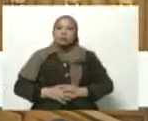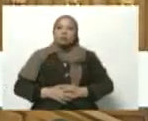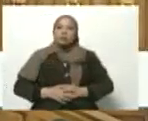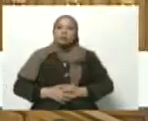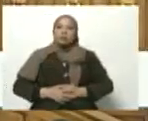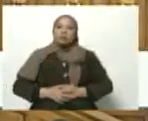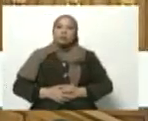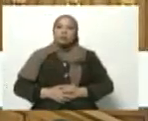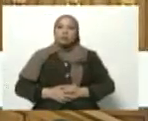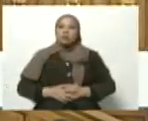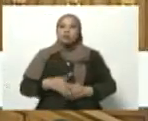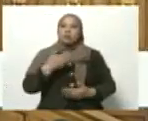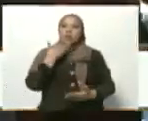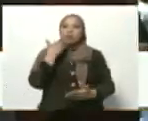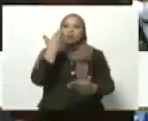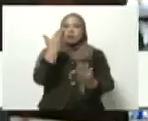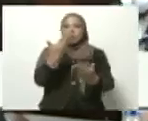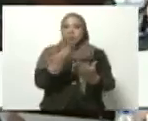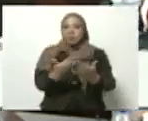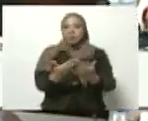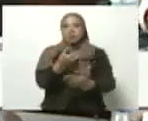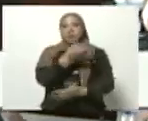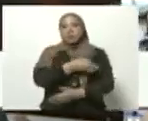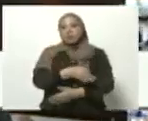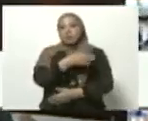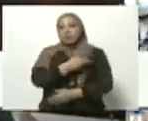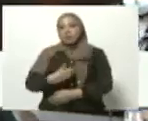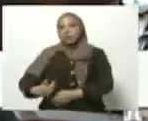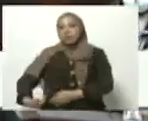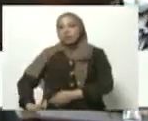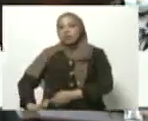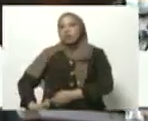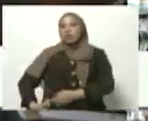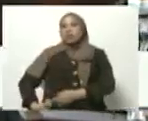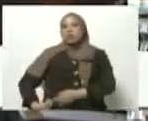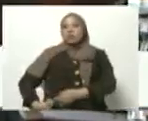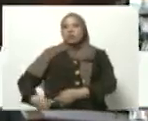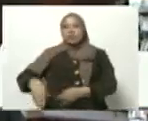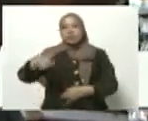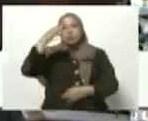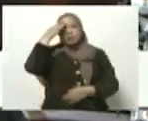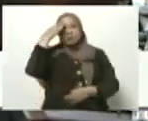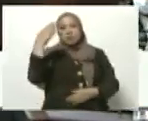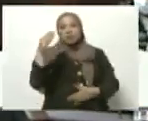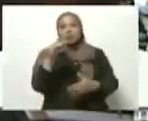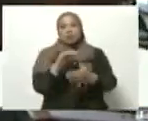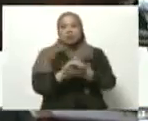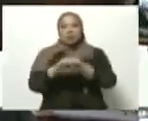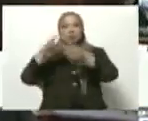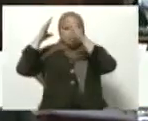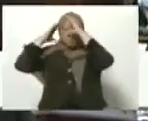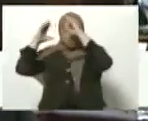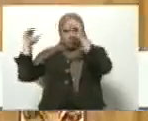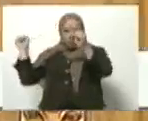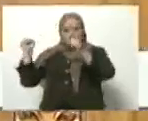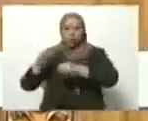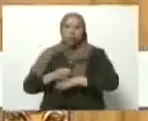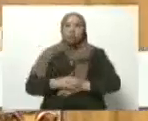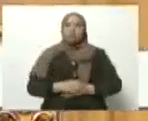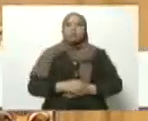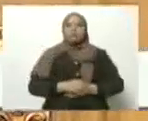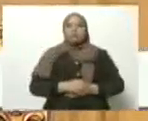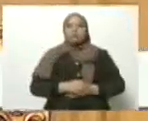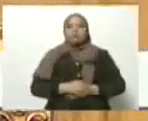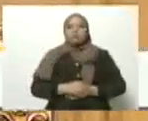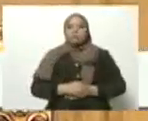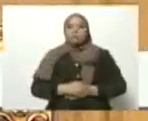Gracias, señor presidente. Quiero saludar al señor embajador ante Naciones Unidas. Creo